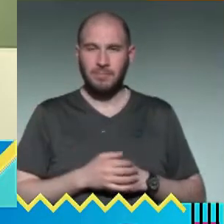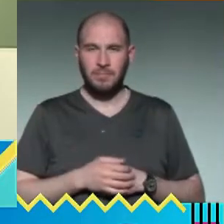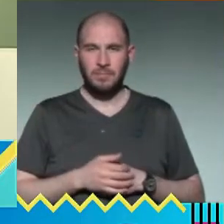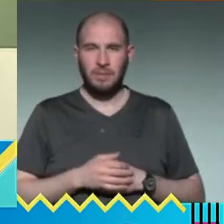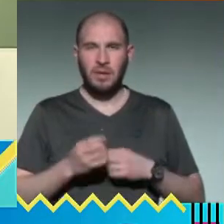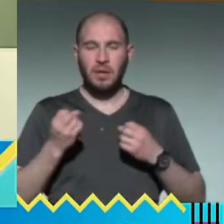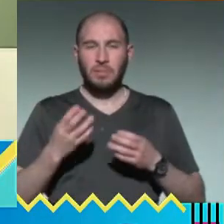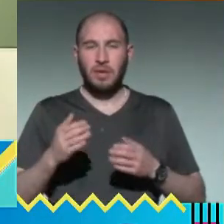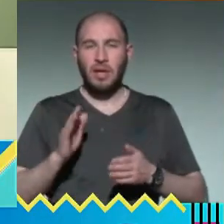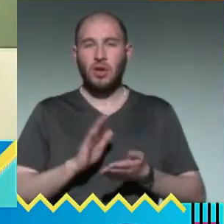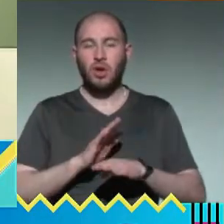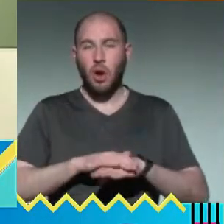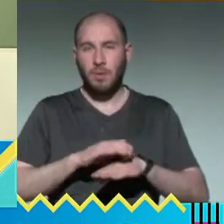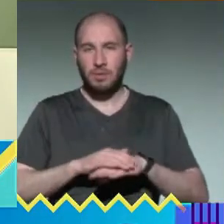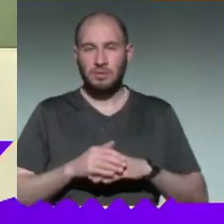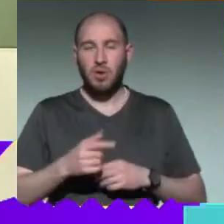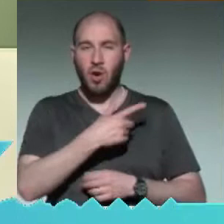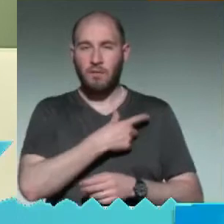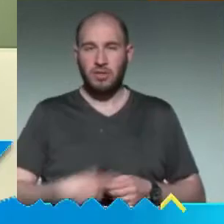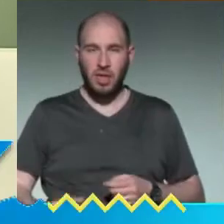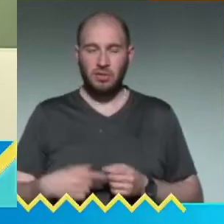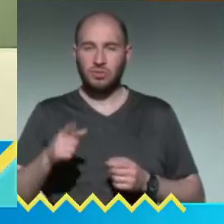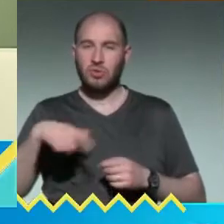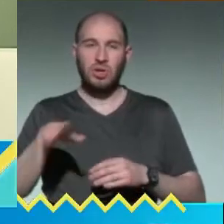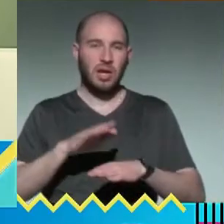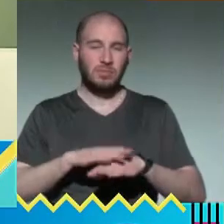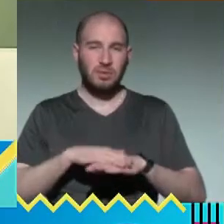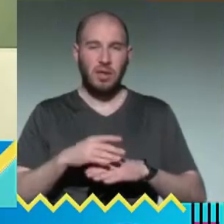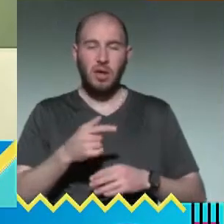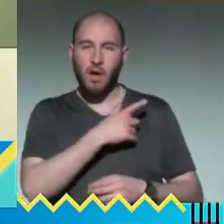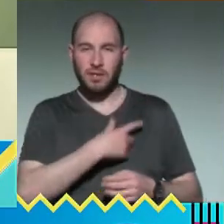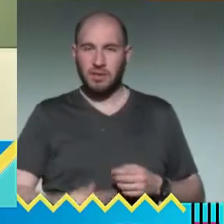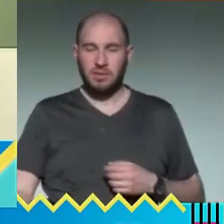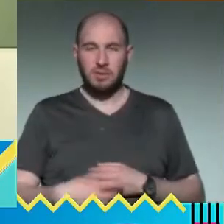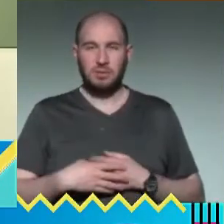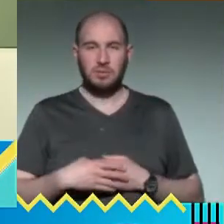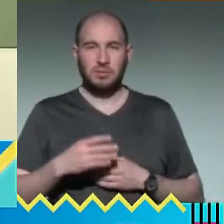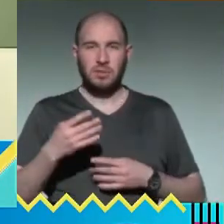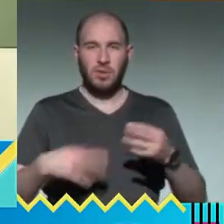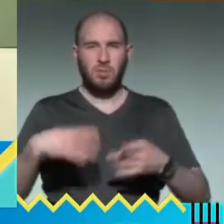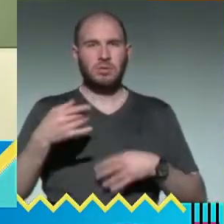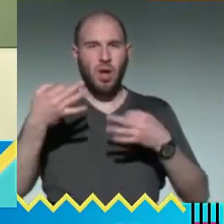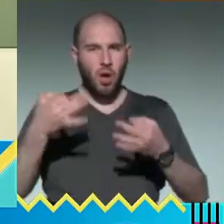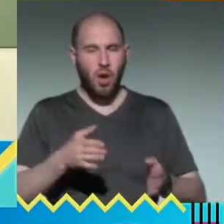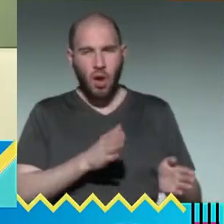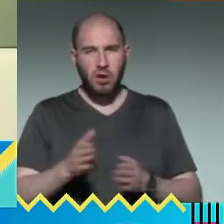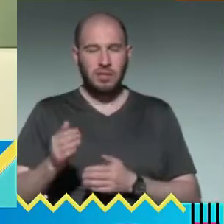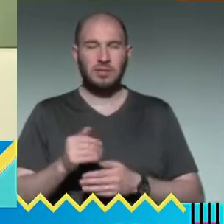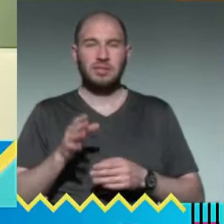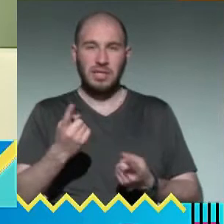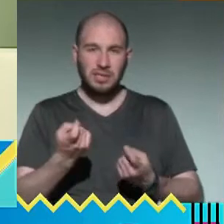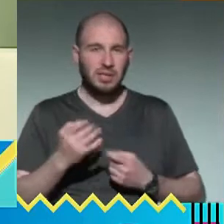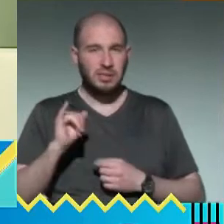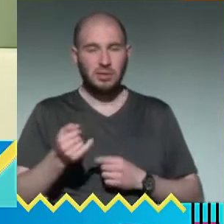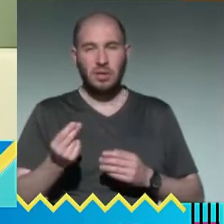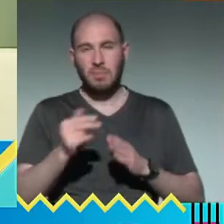todo porque está el compromiso de los gobernadores que son responsables, de los gobernadores que tienen las cuentas ordenadas y que esperan y que